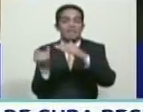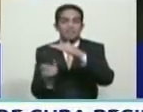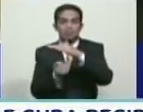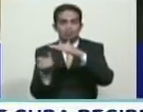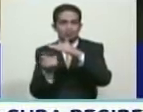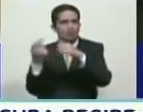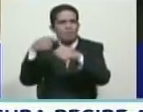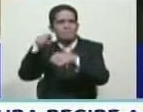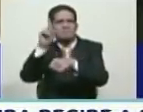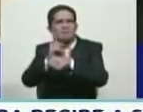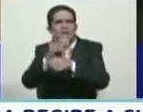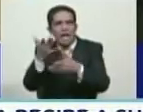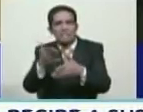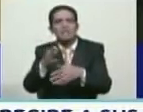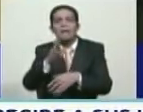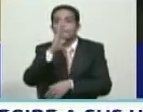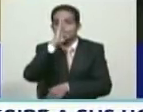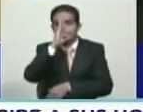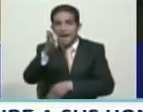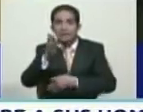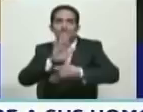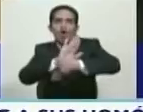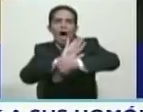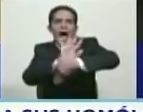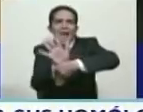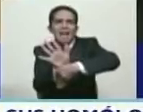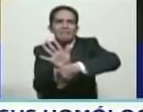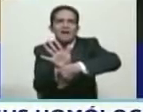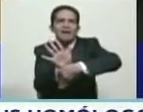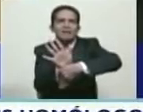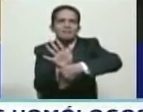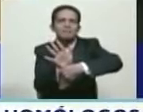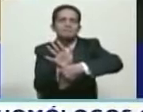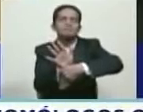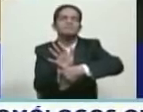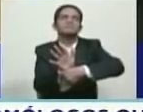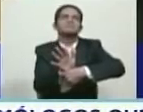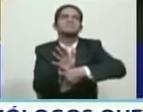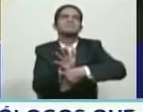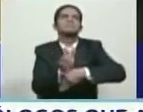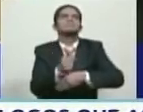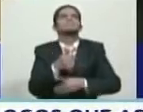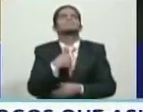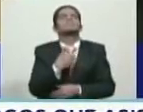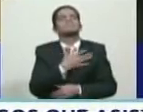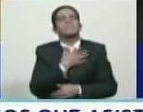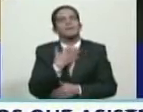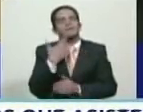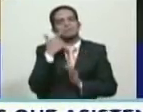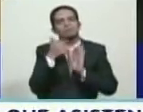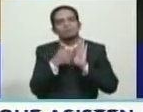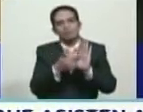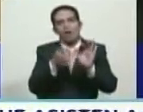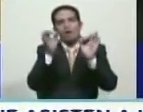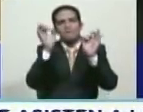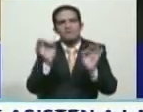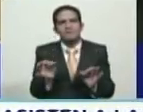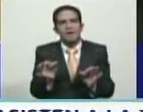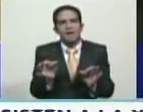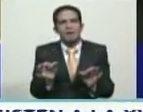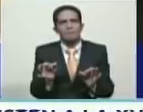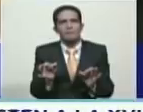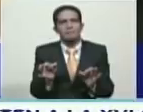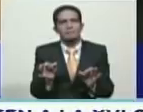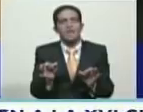sido el Banco del ALBA. Y quiero reflejar oficialmente